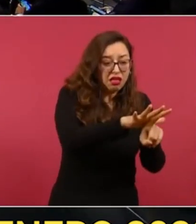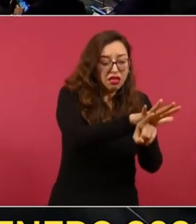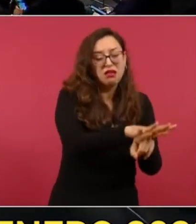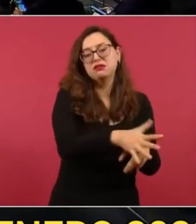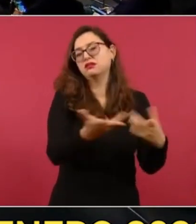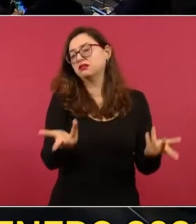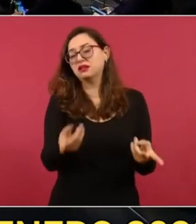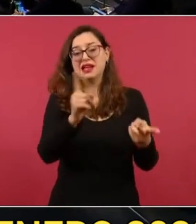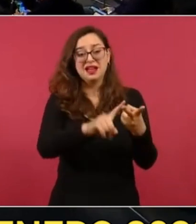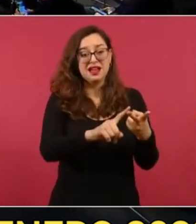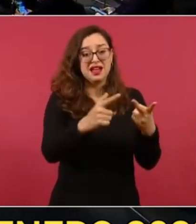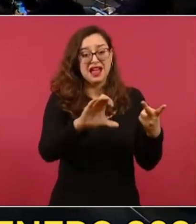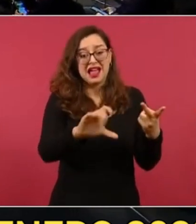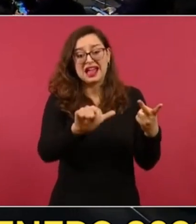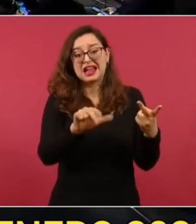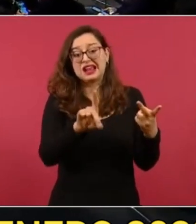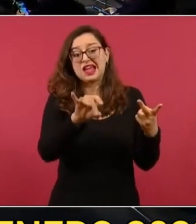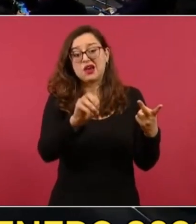a Claudia X González, o sea,